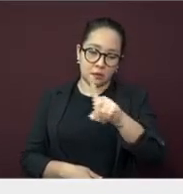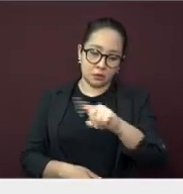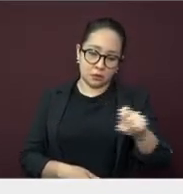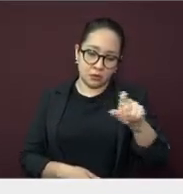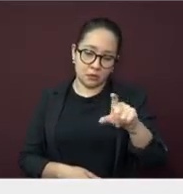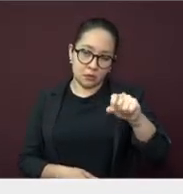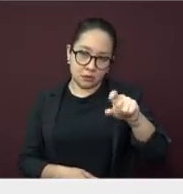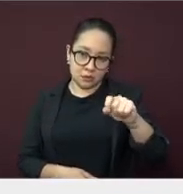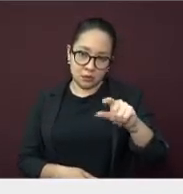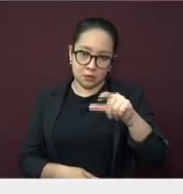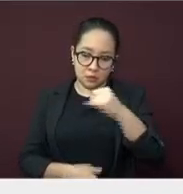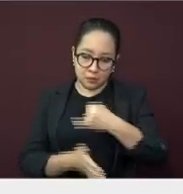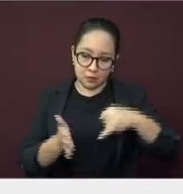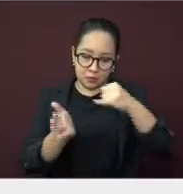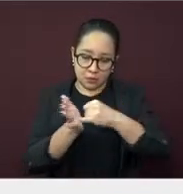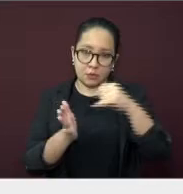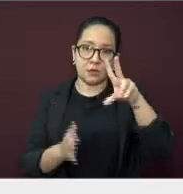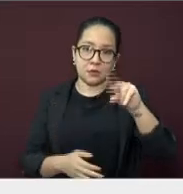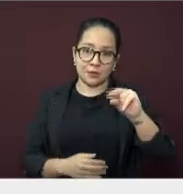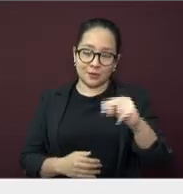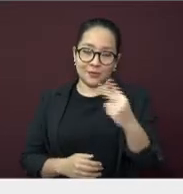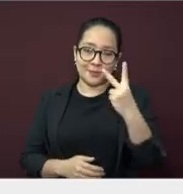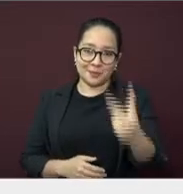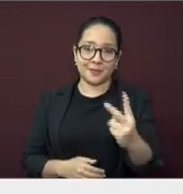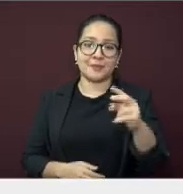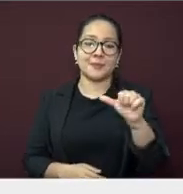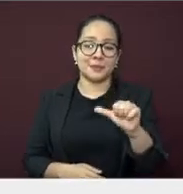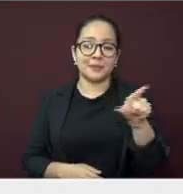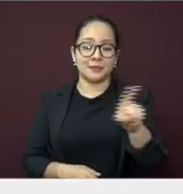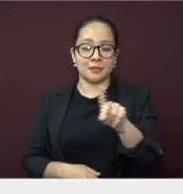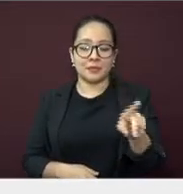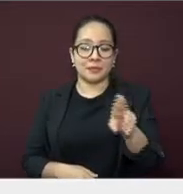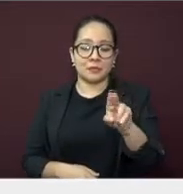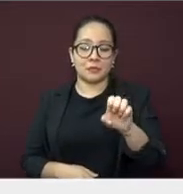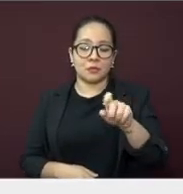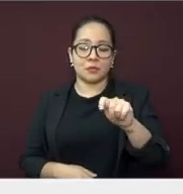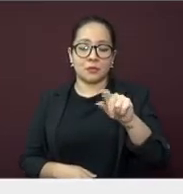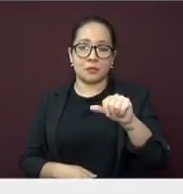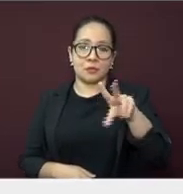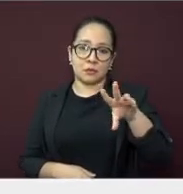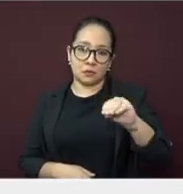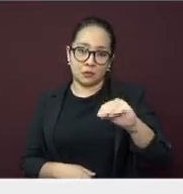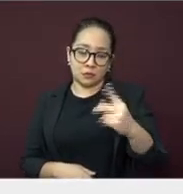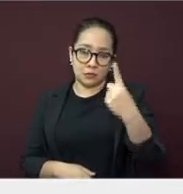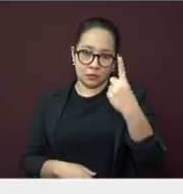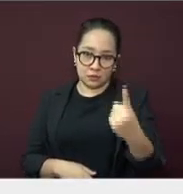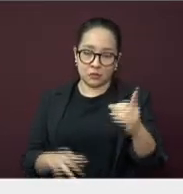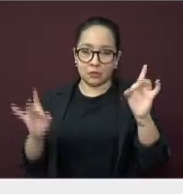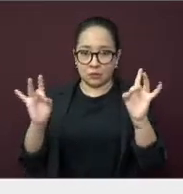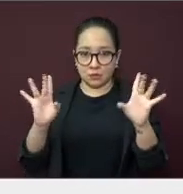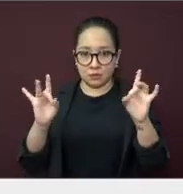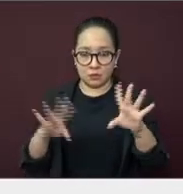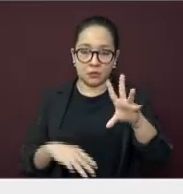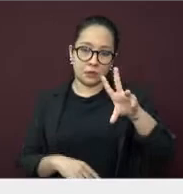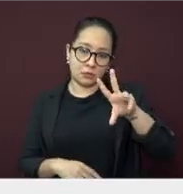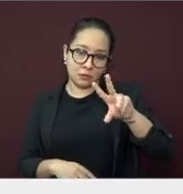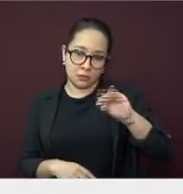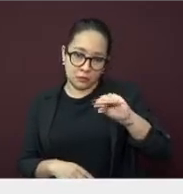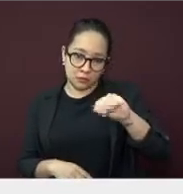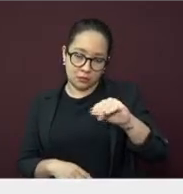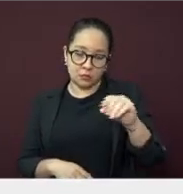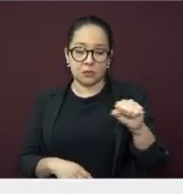isla con 92 y hosea suelta con 91 ángeles recabada 90